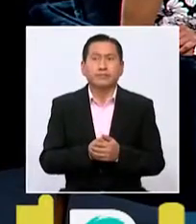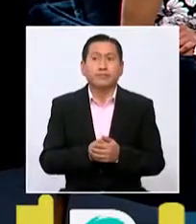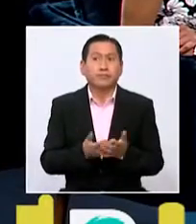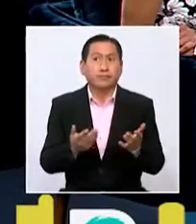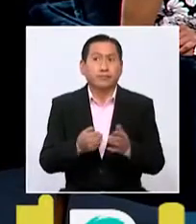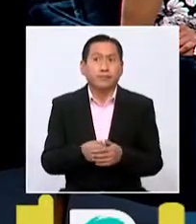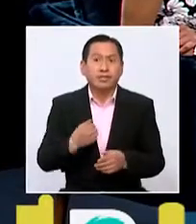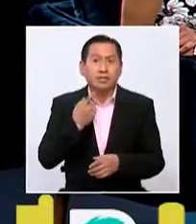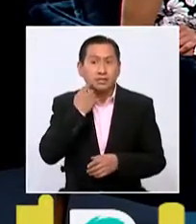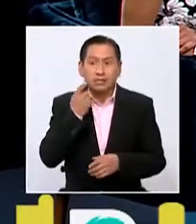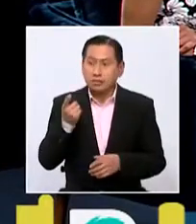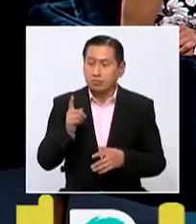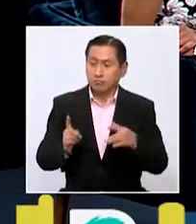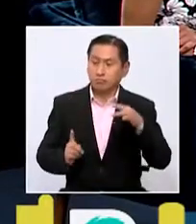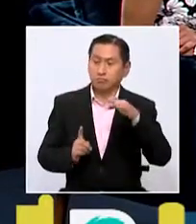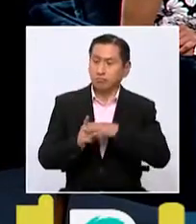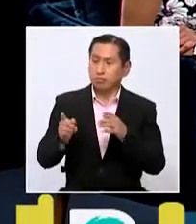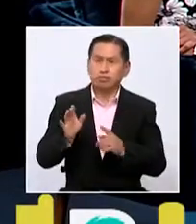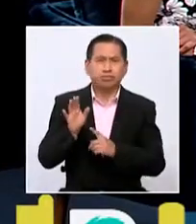Recientemente hicimos